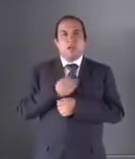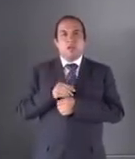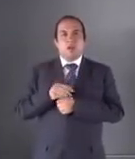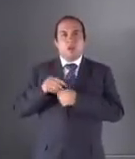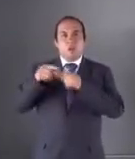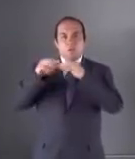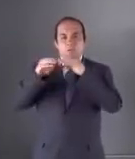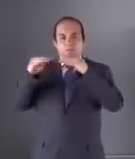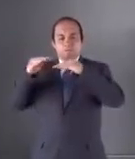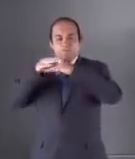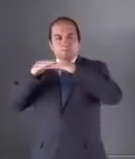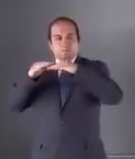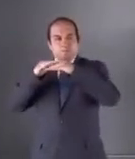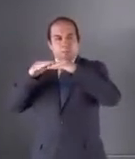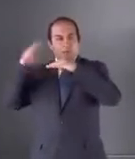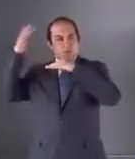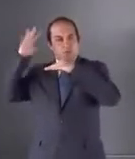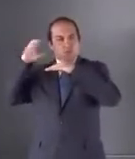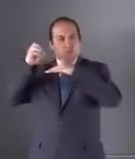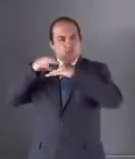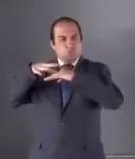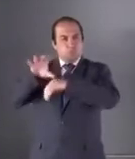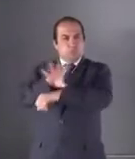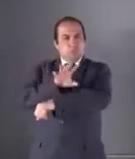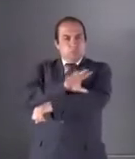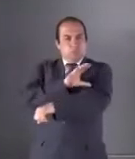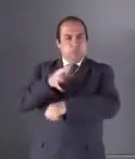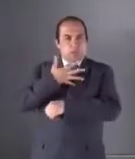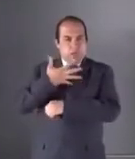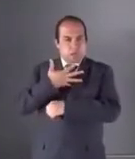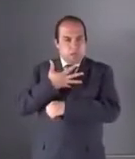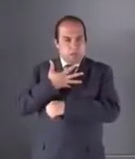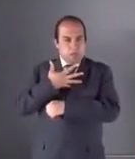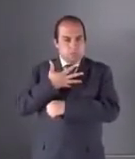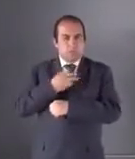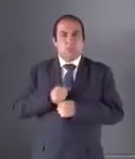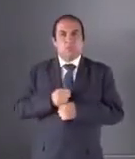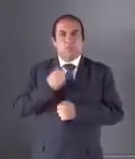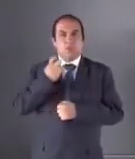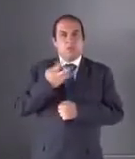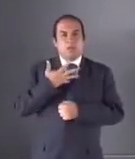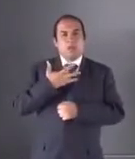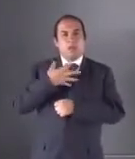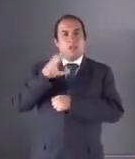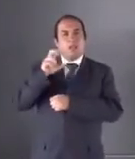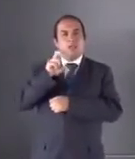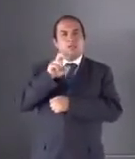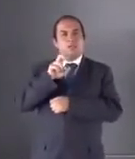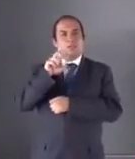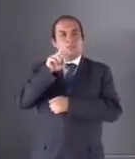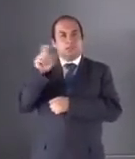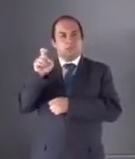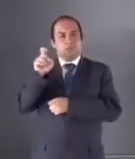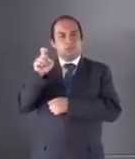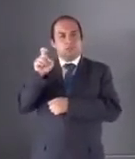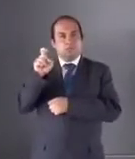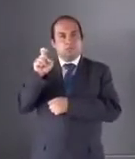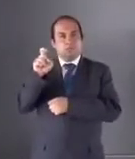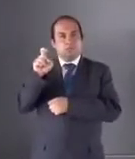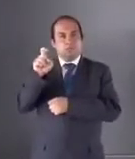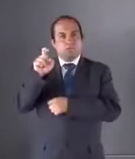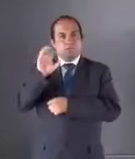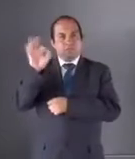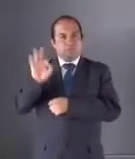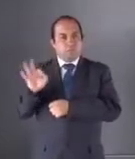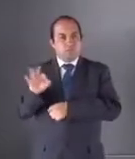vemos, tiene un sistema que se llama SuperCaps, que se carga 100% las pilas, las baterías de la cabina cada vez que